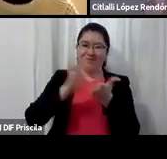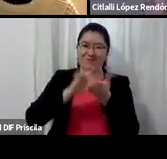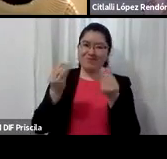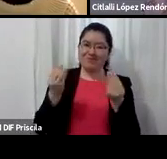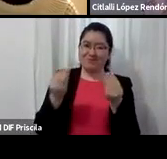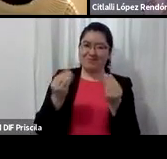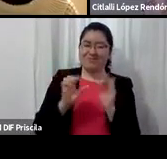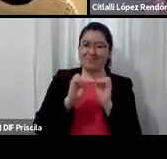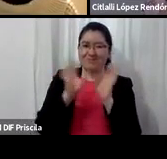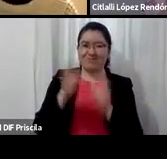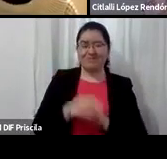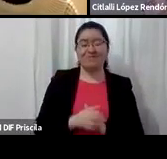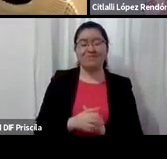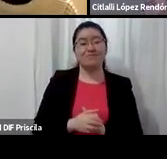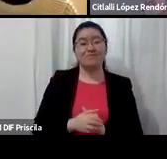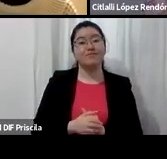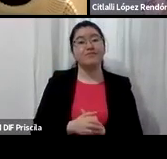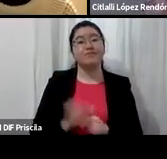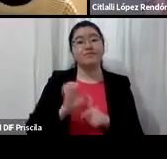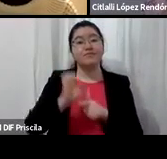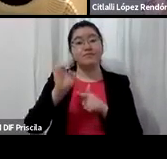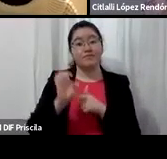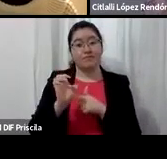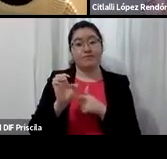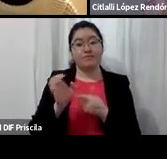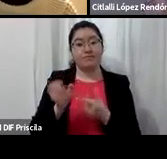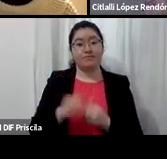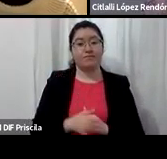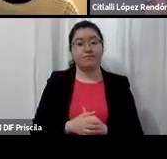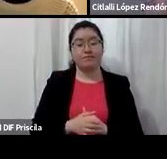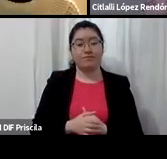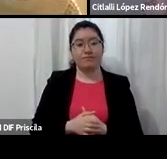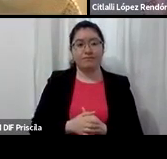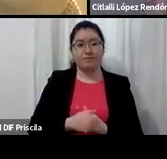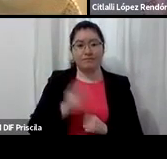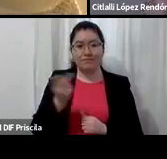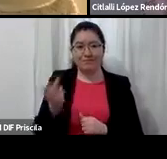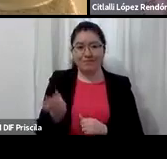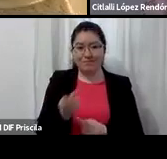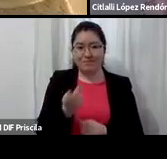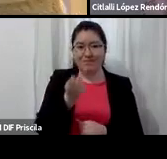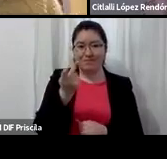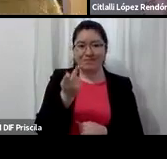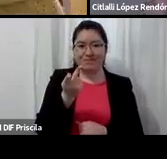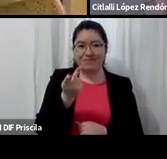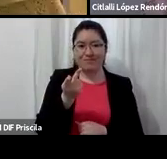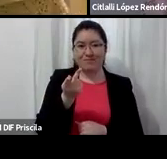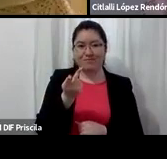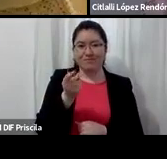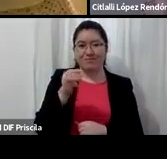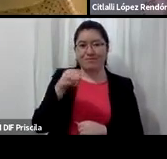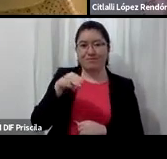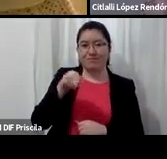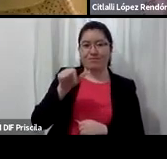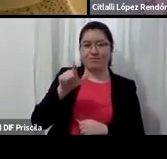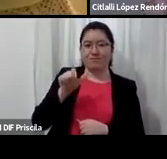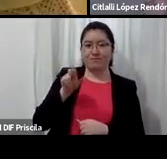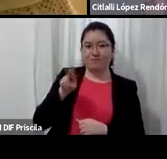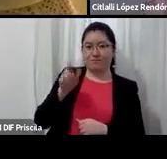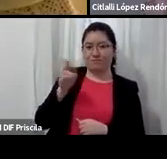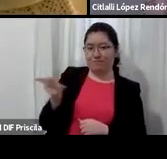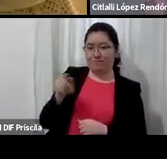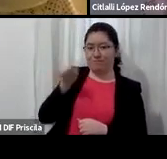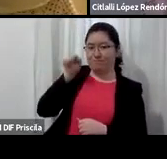entonces podemos dirigir la pregunta precisamente que va dirigida hacia Malú. Malú, hay una